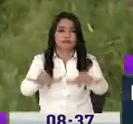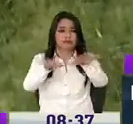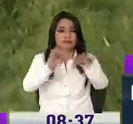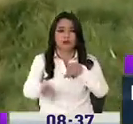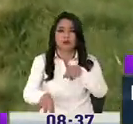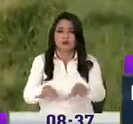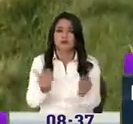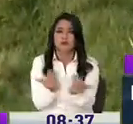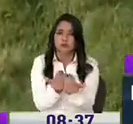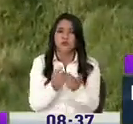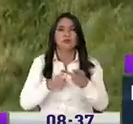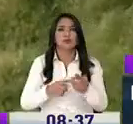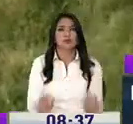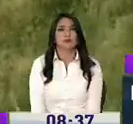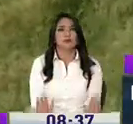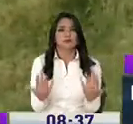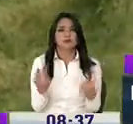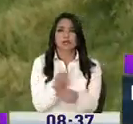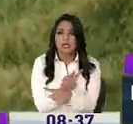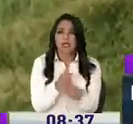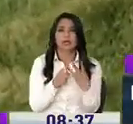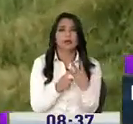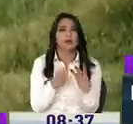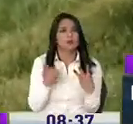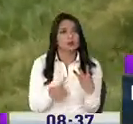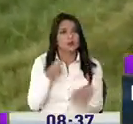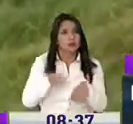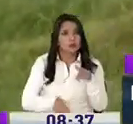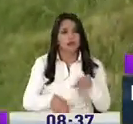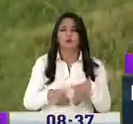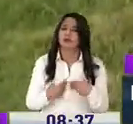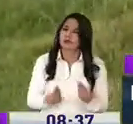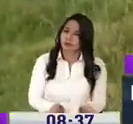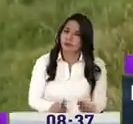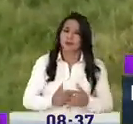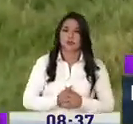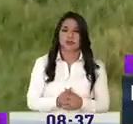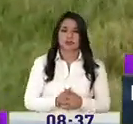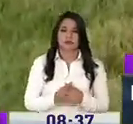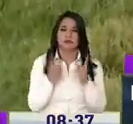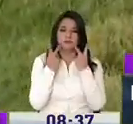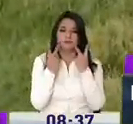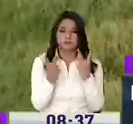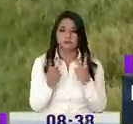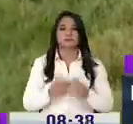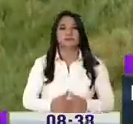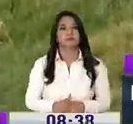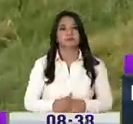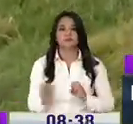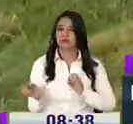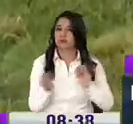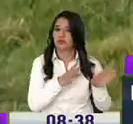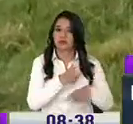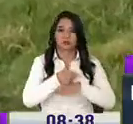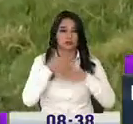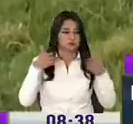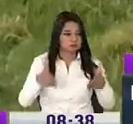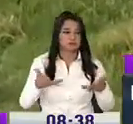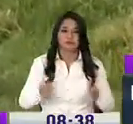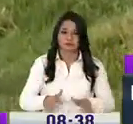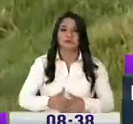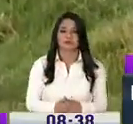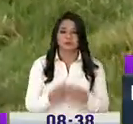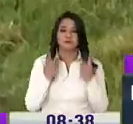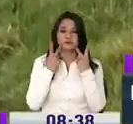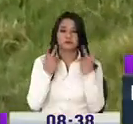basura, donde prolifera la delincuencia, y como pueden ver, esto es tierra de nadie. Así es, vecina, como podemos ver